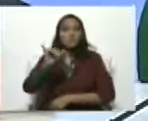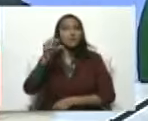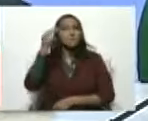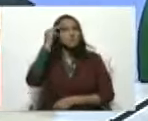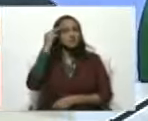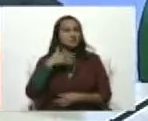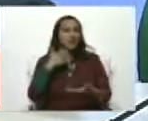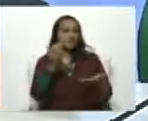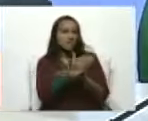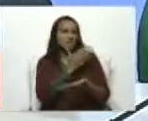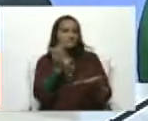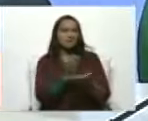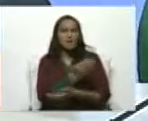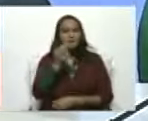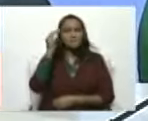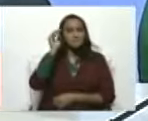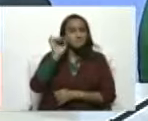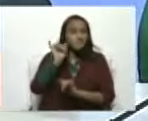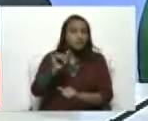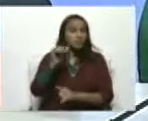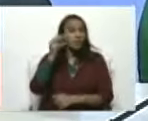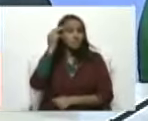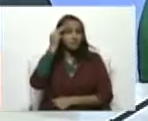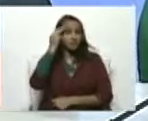Ellos ahorita piensan en eso.